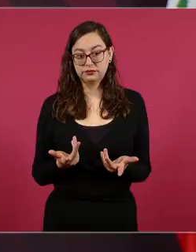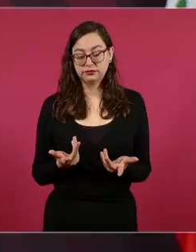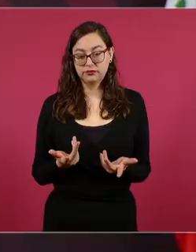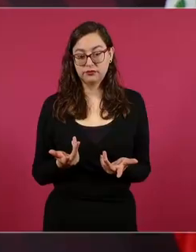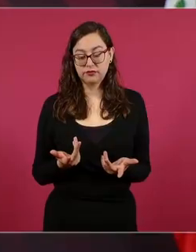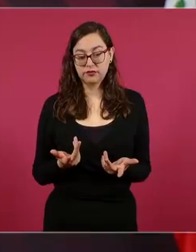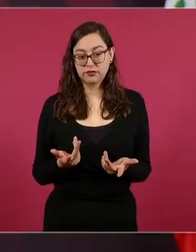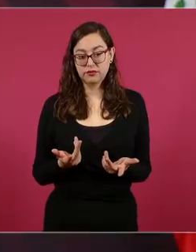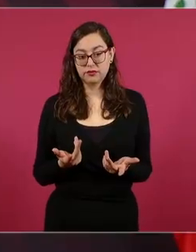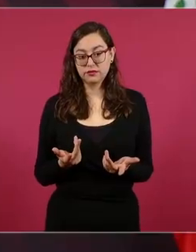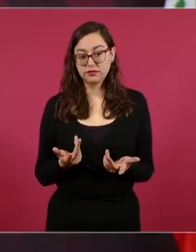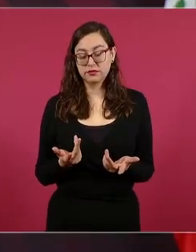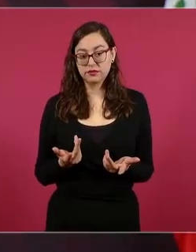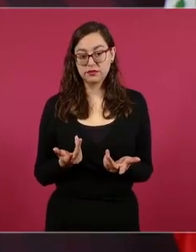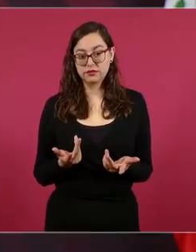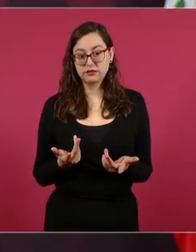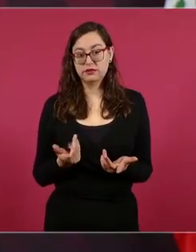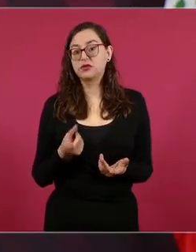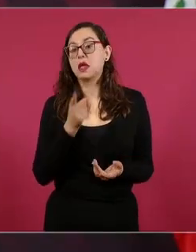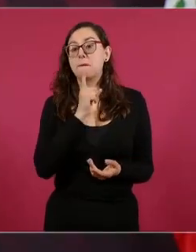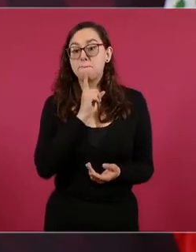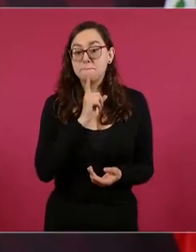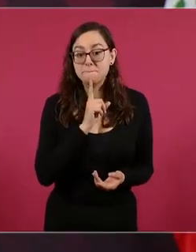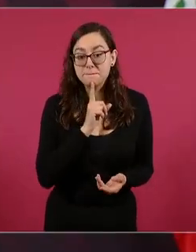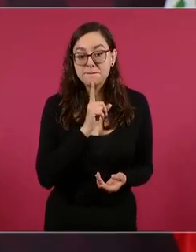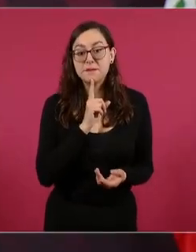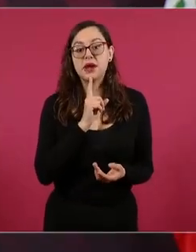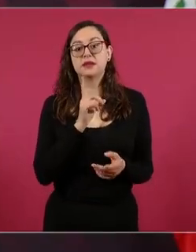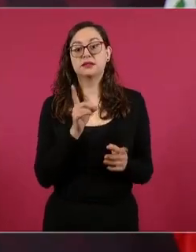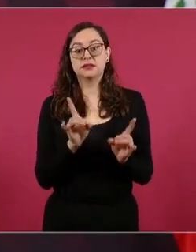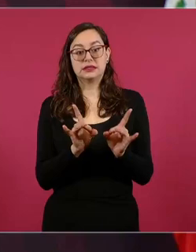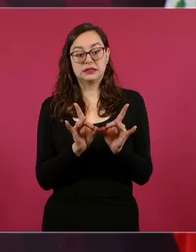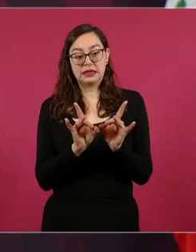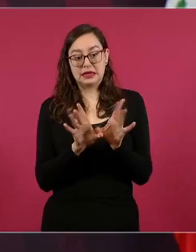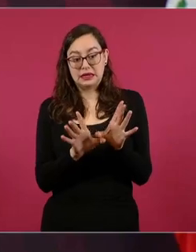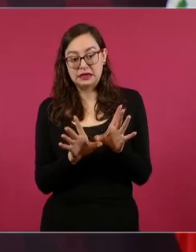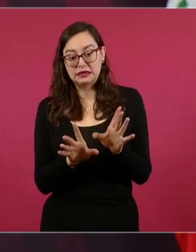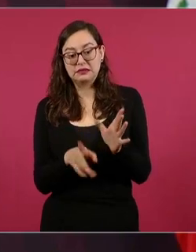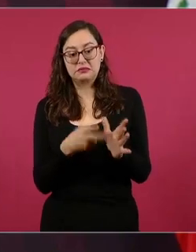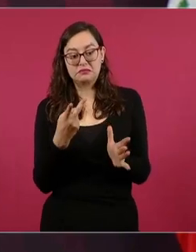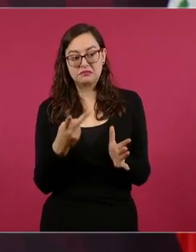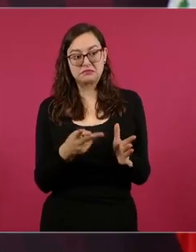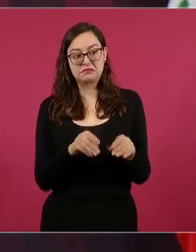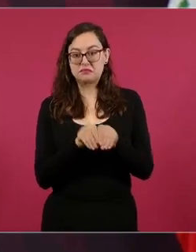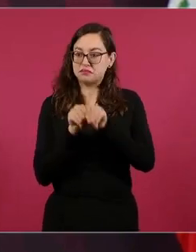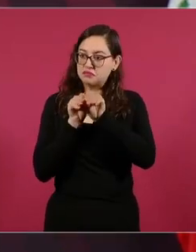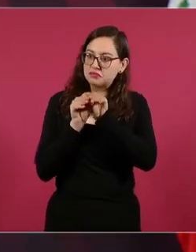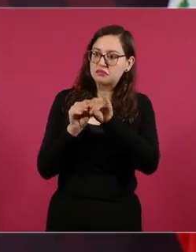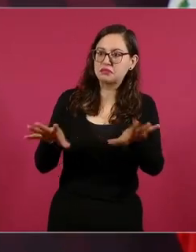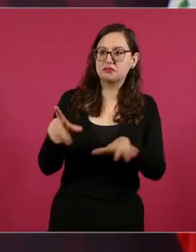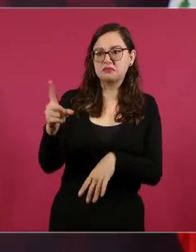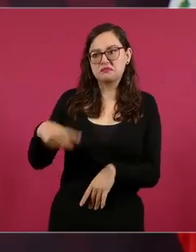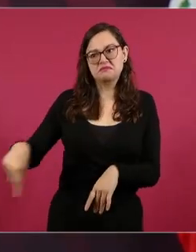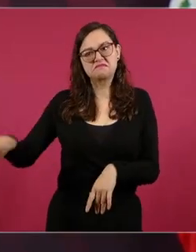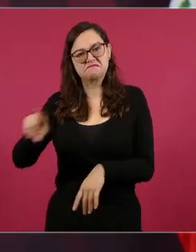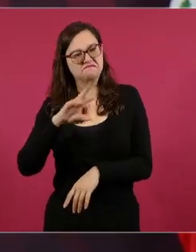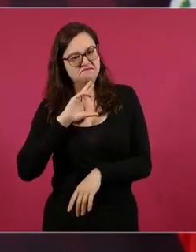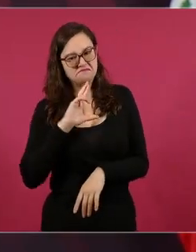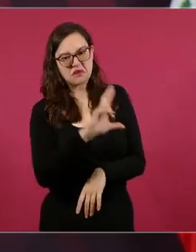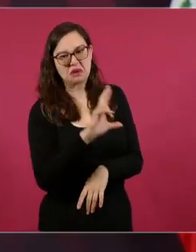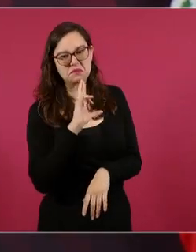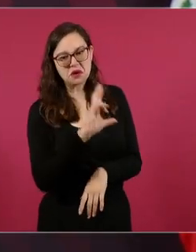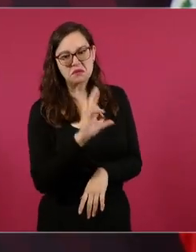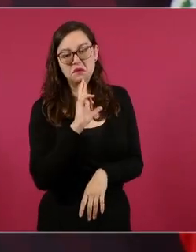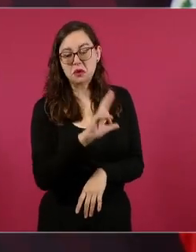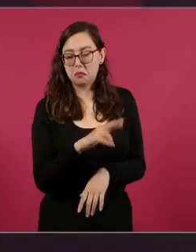todas las mentiras y todas las campañas de manipulación.